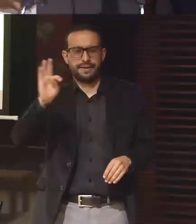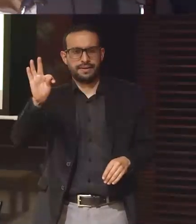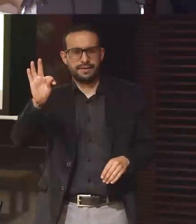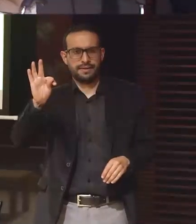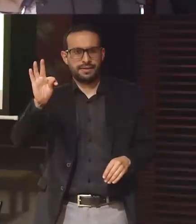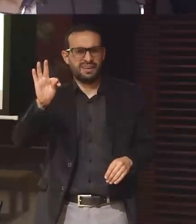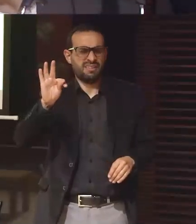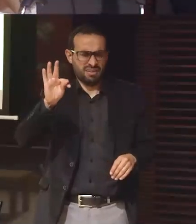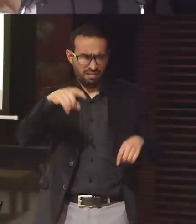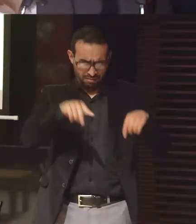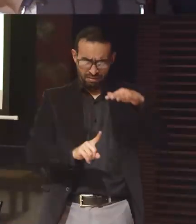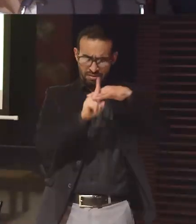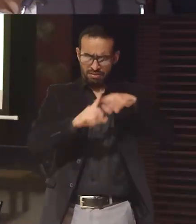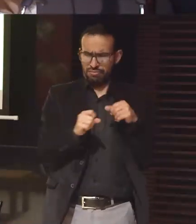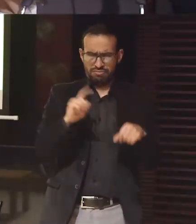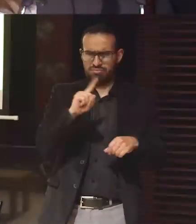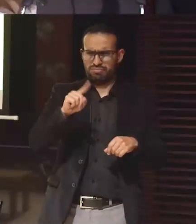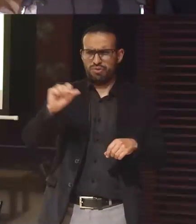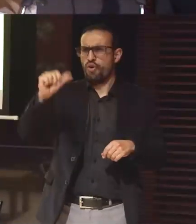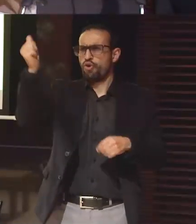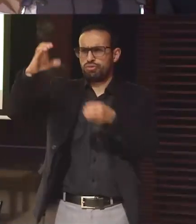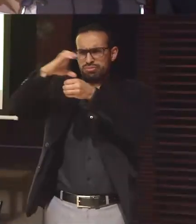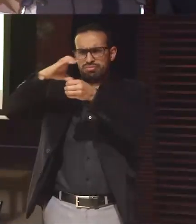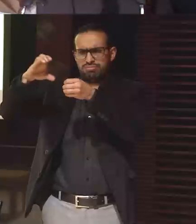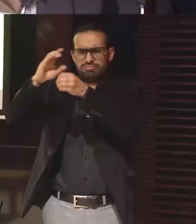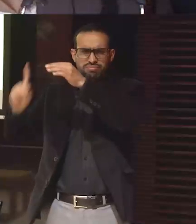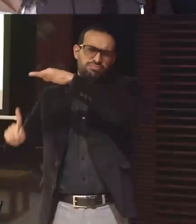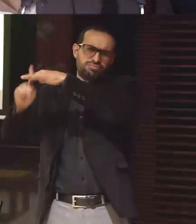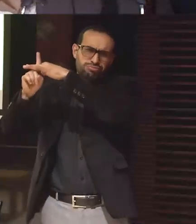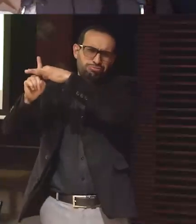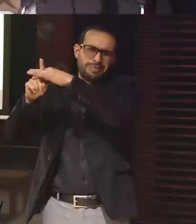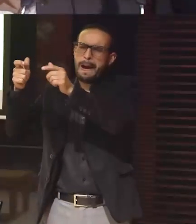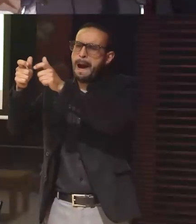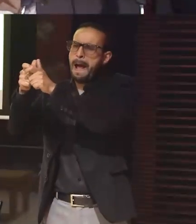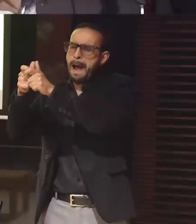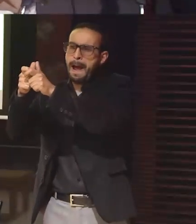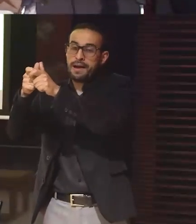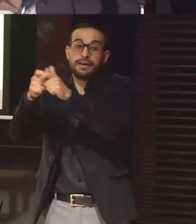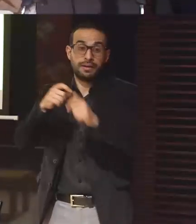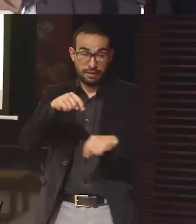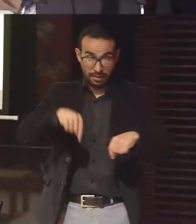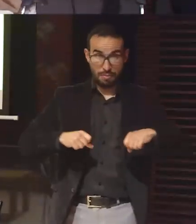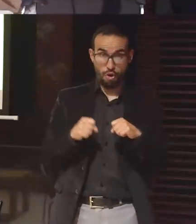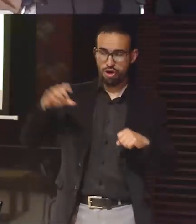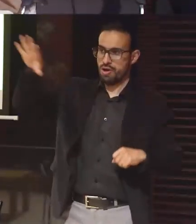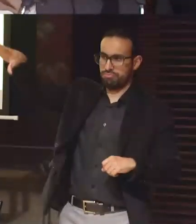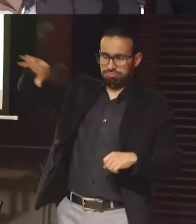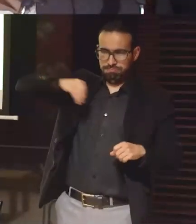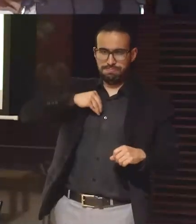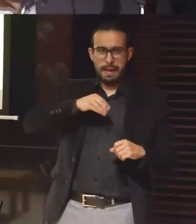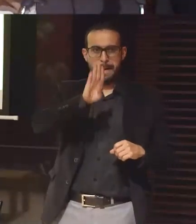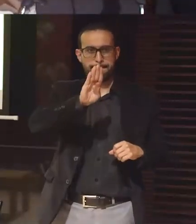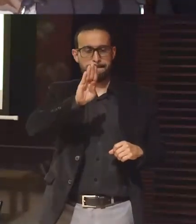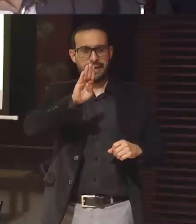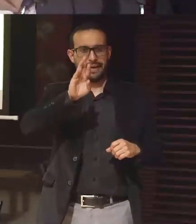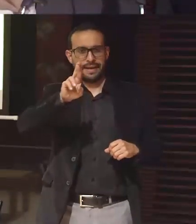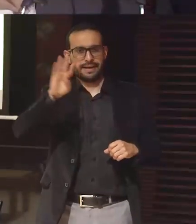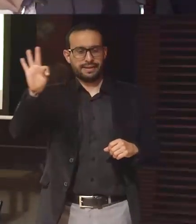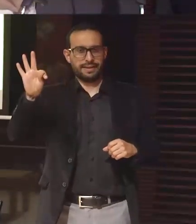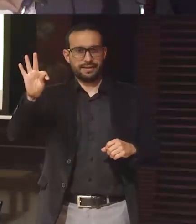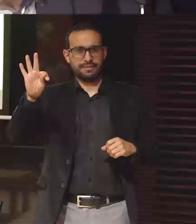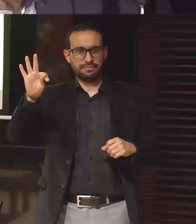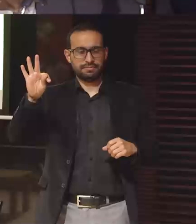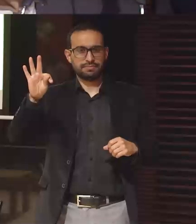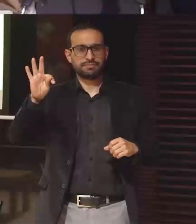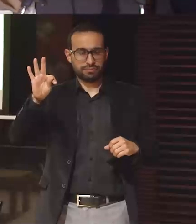otras ciudades muy chiquito, a una escala muy chiquita, y Transmilenio en Bogotá fue la primera vez que usó el BRT como un sistema de transporte masivo, y eso fue